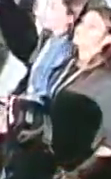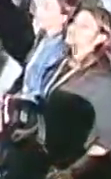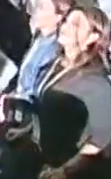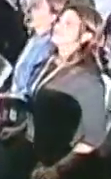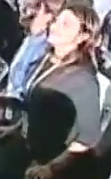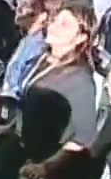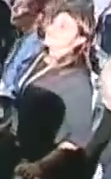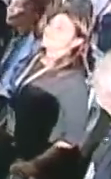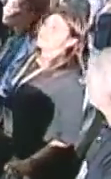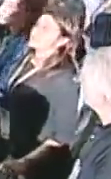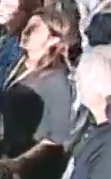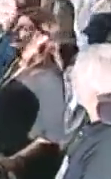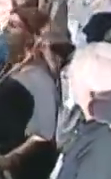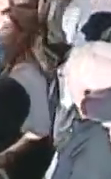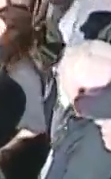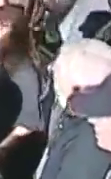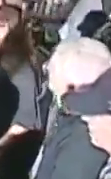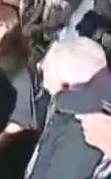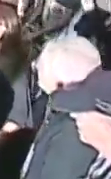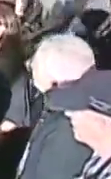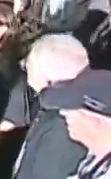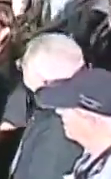venezolano abril